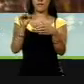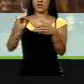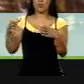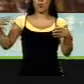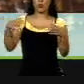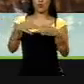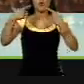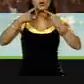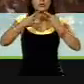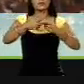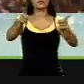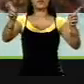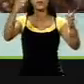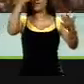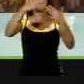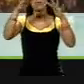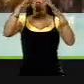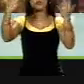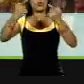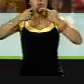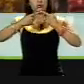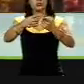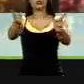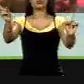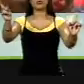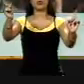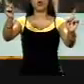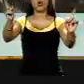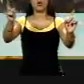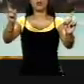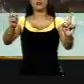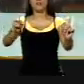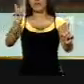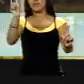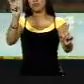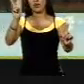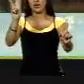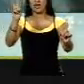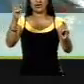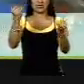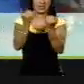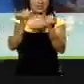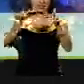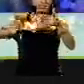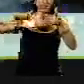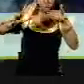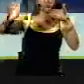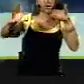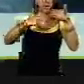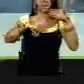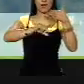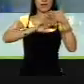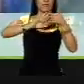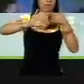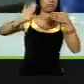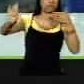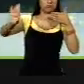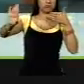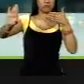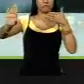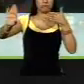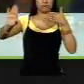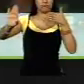hoy le dice al mundo, en ese pronunciamiento maravilloso que recordamos hoy, su